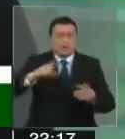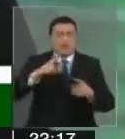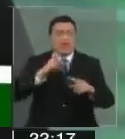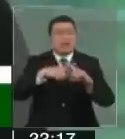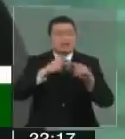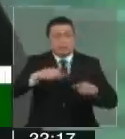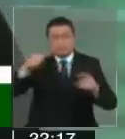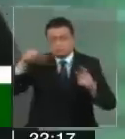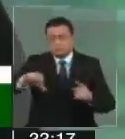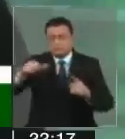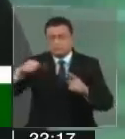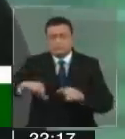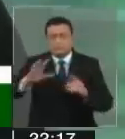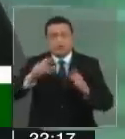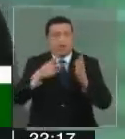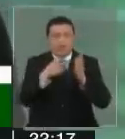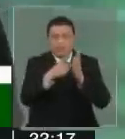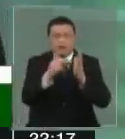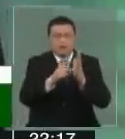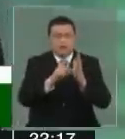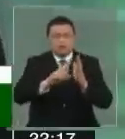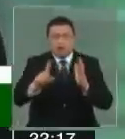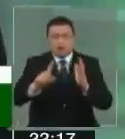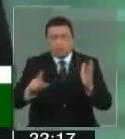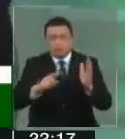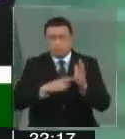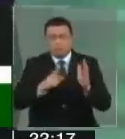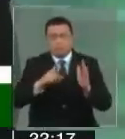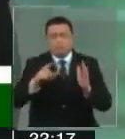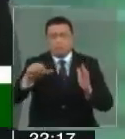que este diagnóstico no es. Y no, no era solo peor.